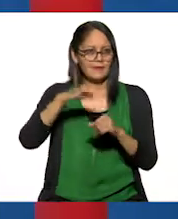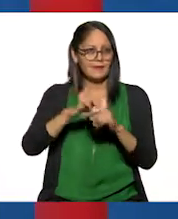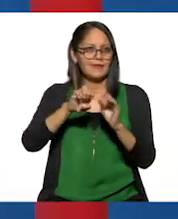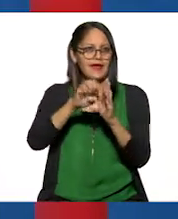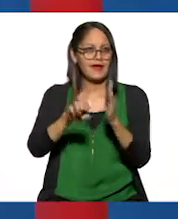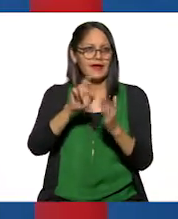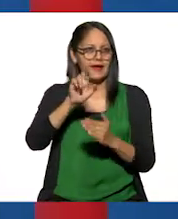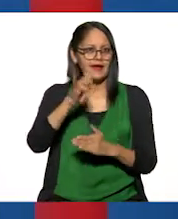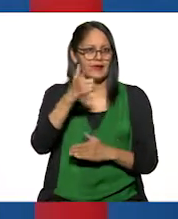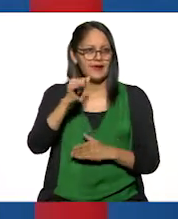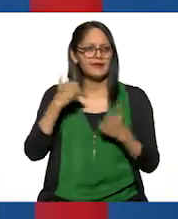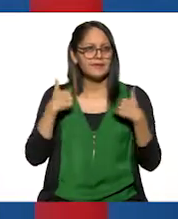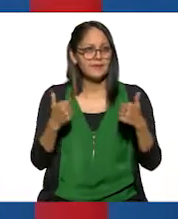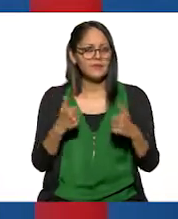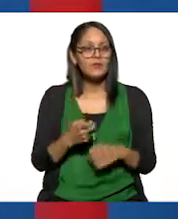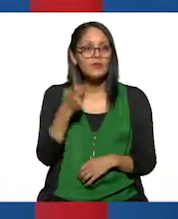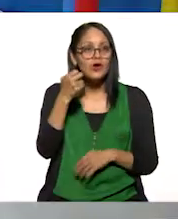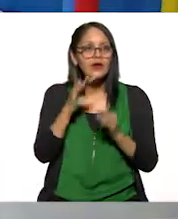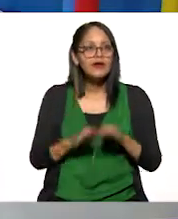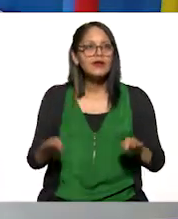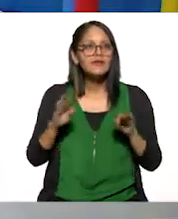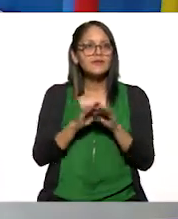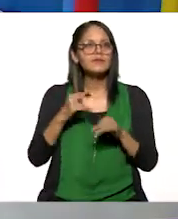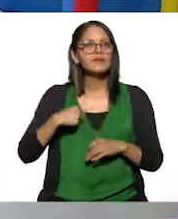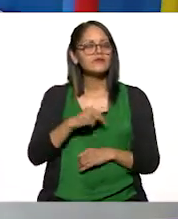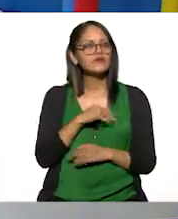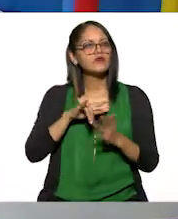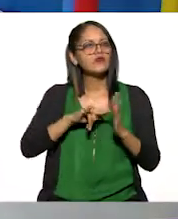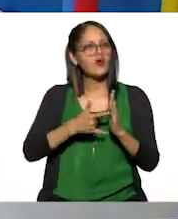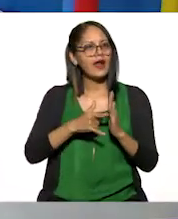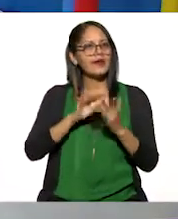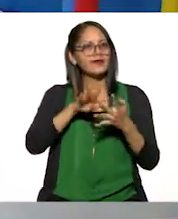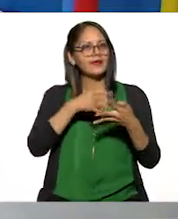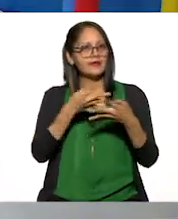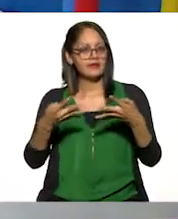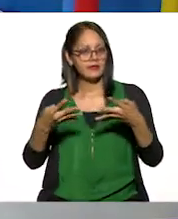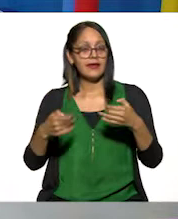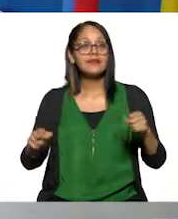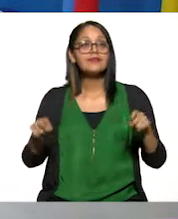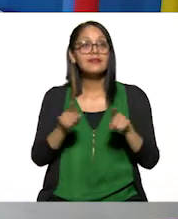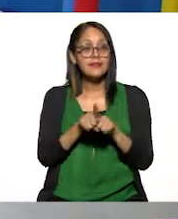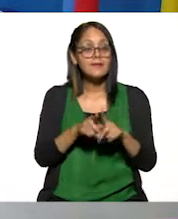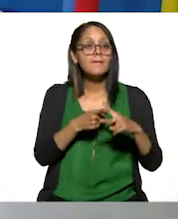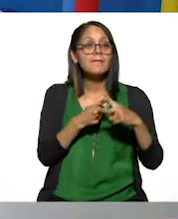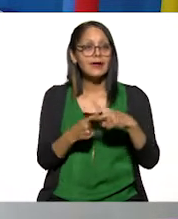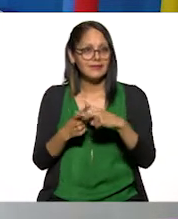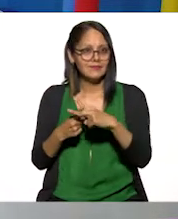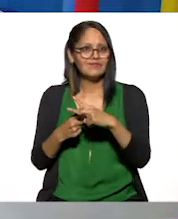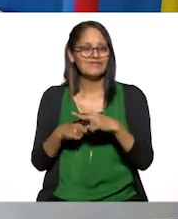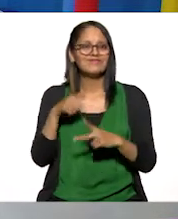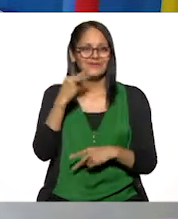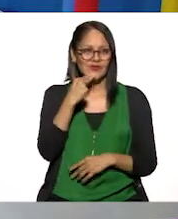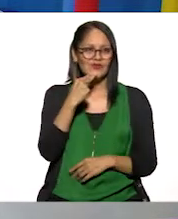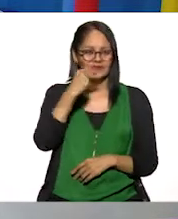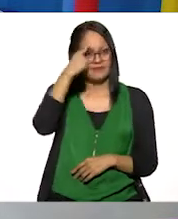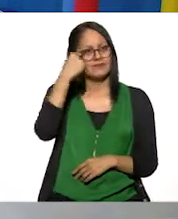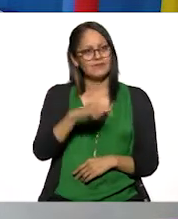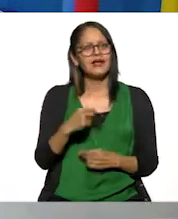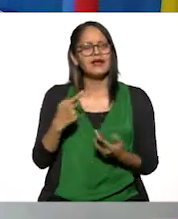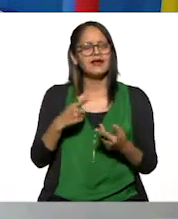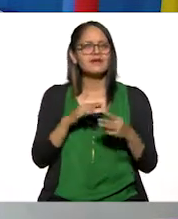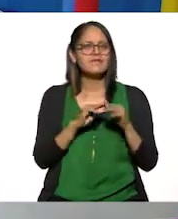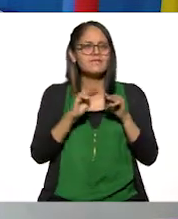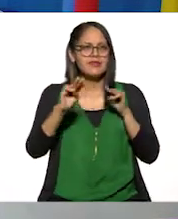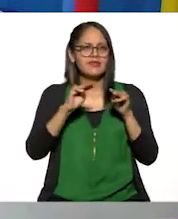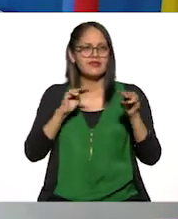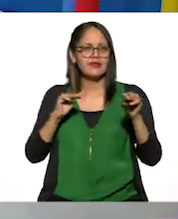Regina. Por eso la importancia de los horarios. Y de las matemáticas. Que nos sirve justamente para medir